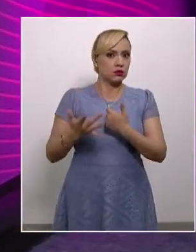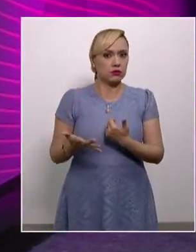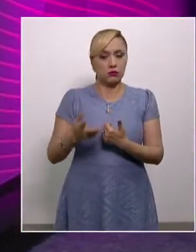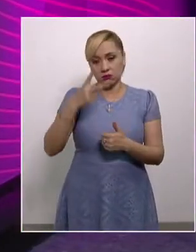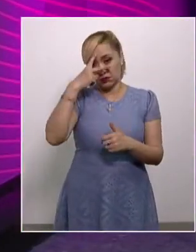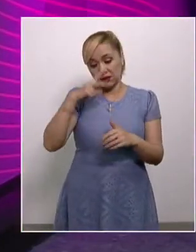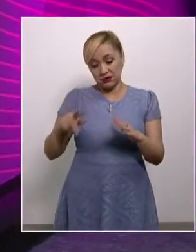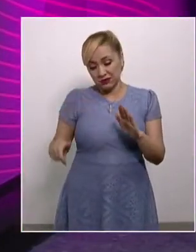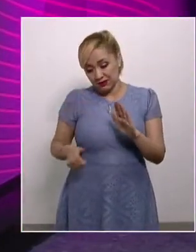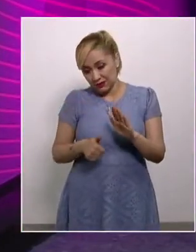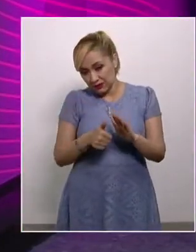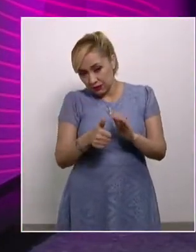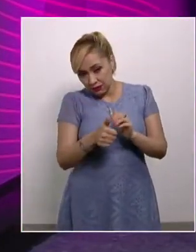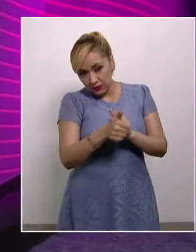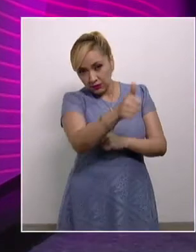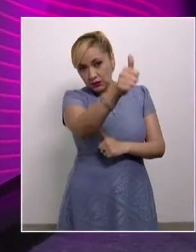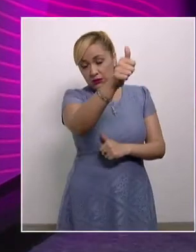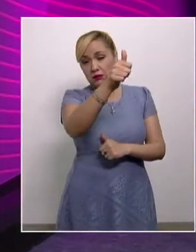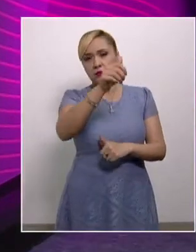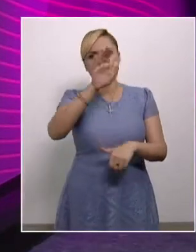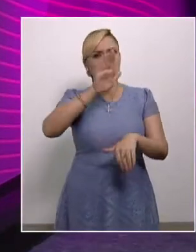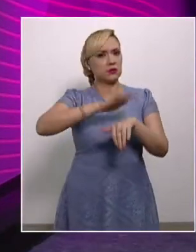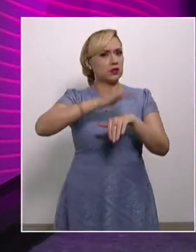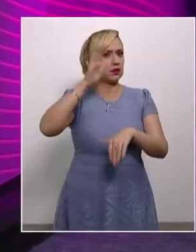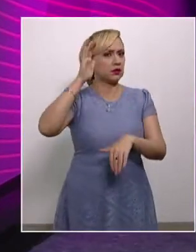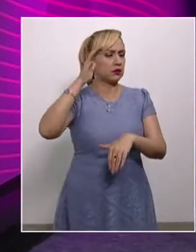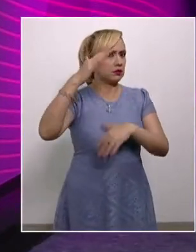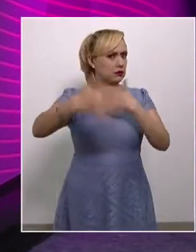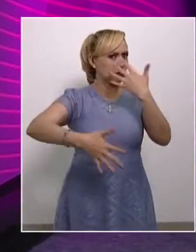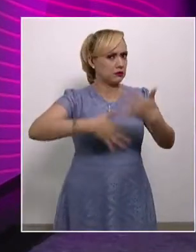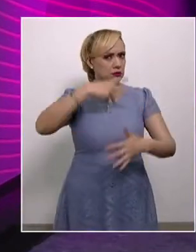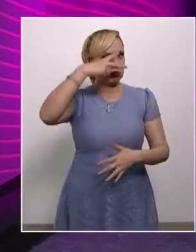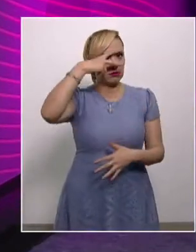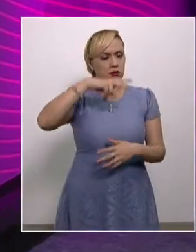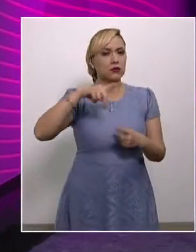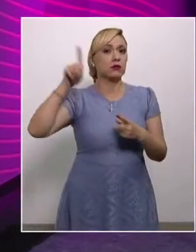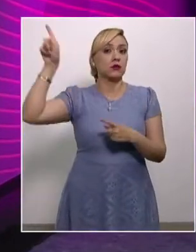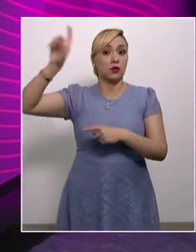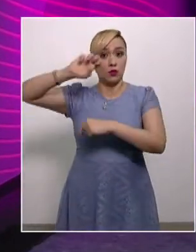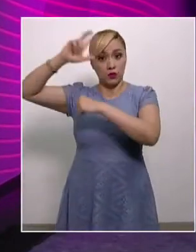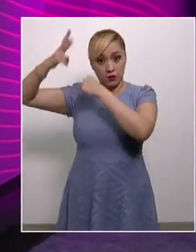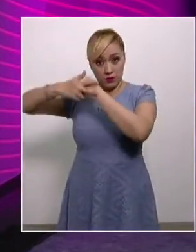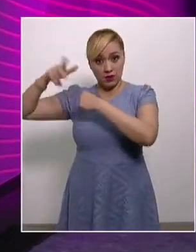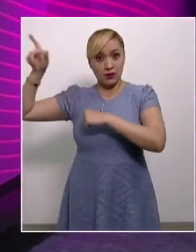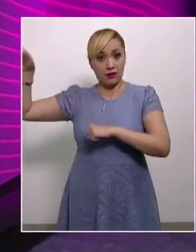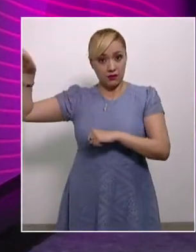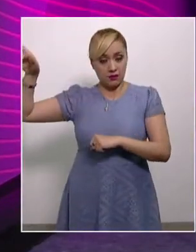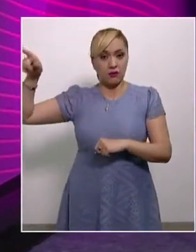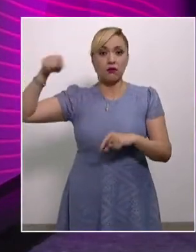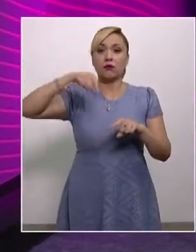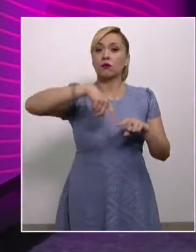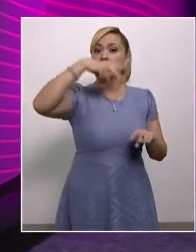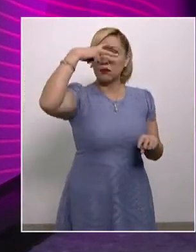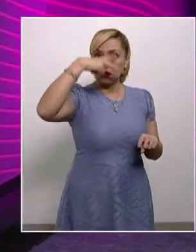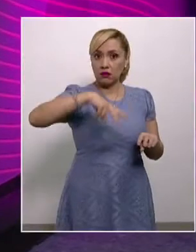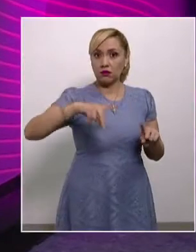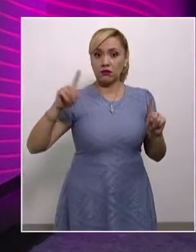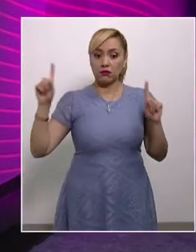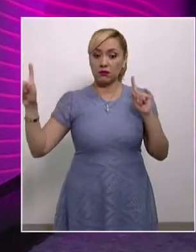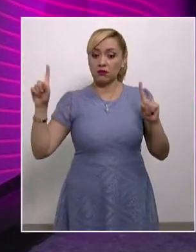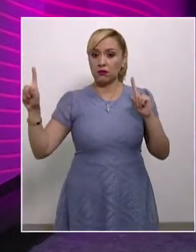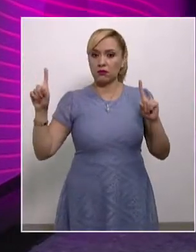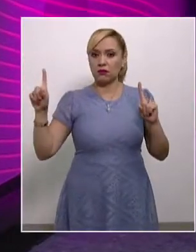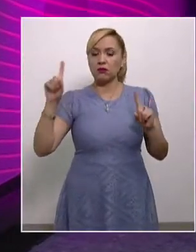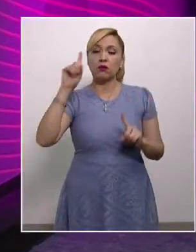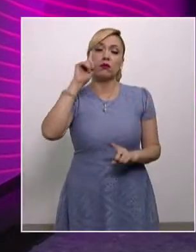la segunda ruta migratoria más violenta del mundo, después del Mediterráneo. Y dentro de esa ruta hay dos poblaciones que son de las más